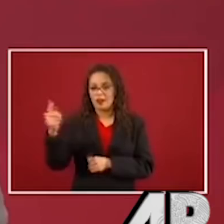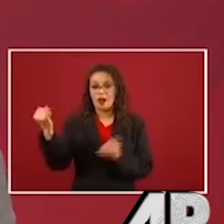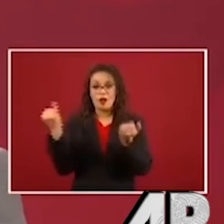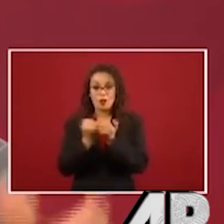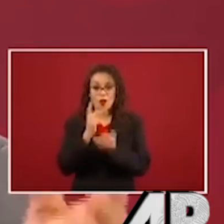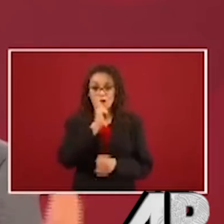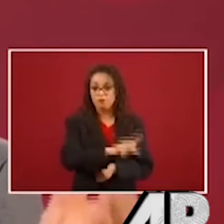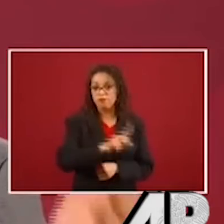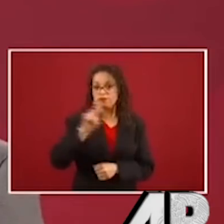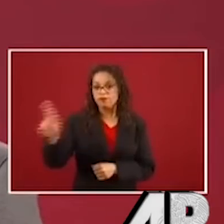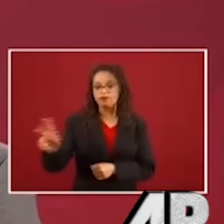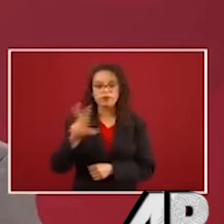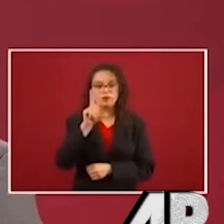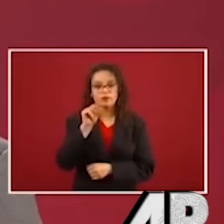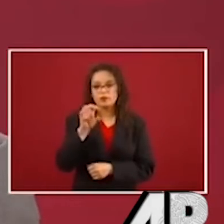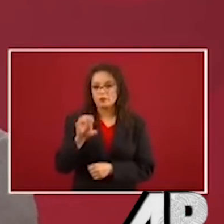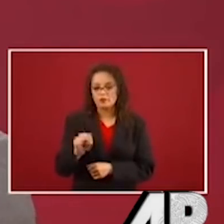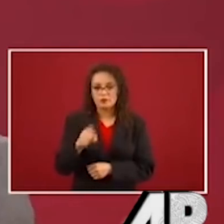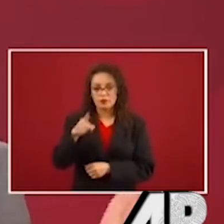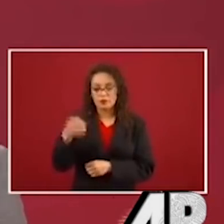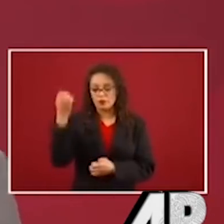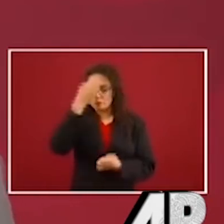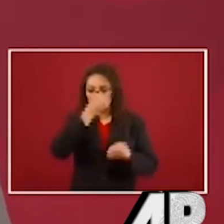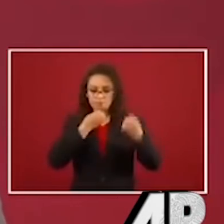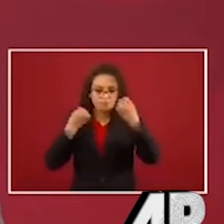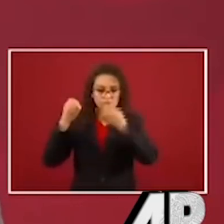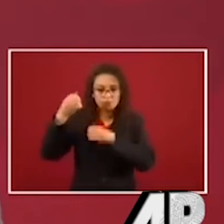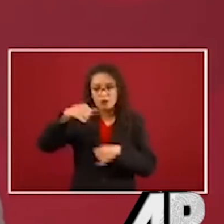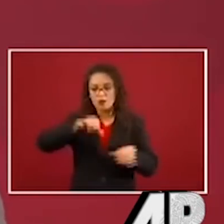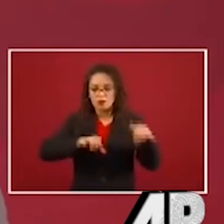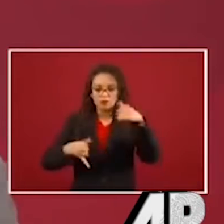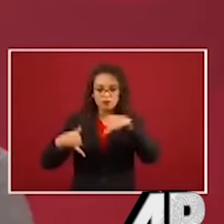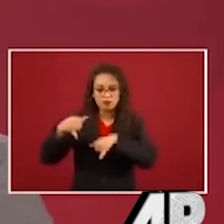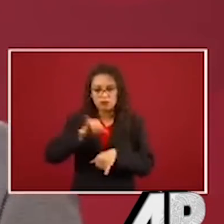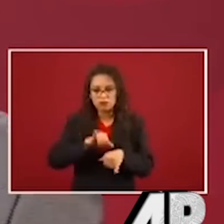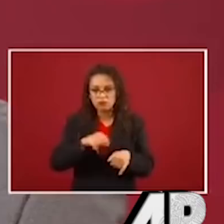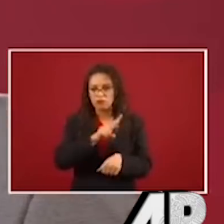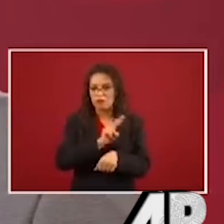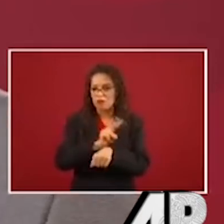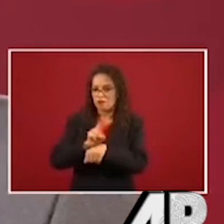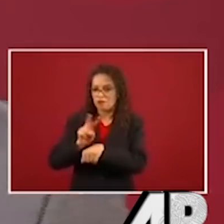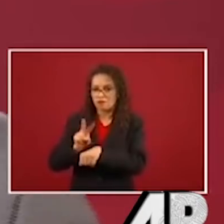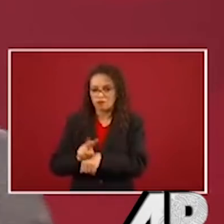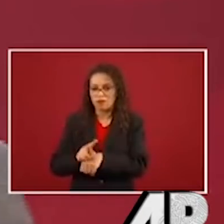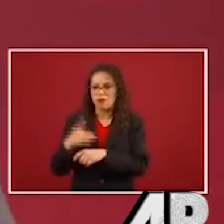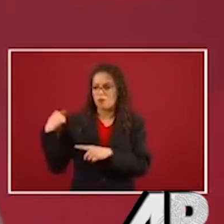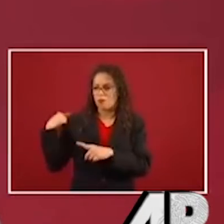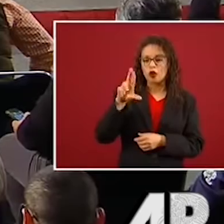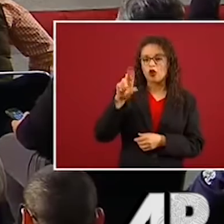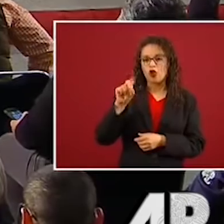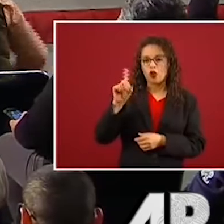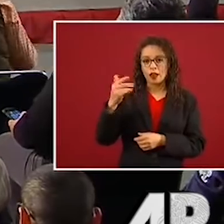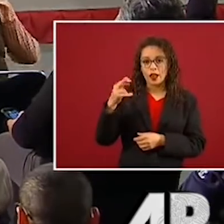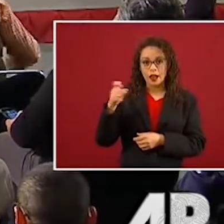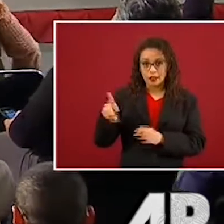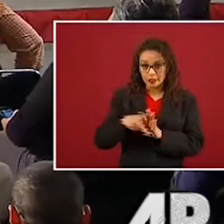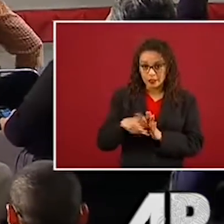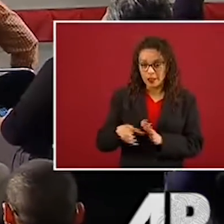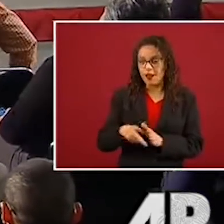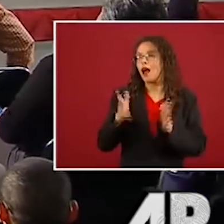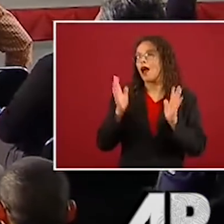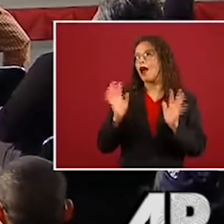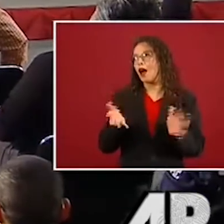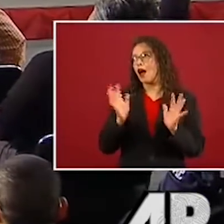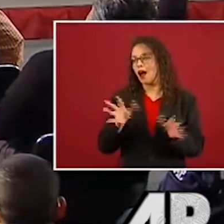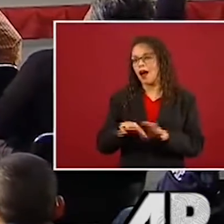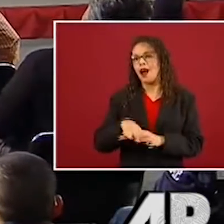Regional número 72 del IMSS, ubicado en Tlanepantla. Lo que están diciendo y replicándole a este personaje es que estos supuestos